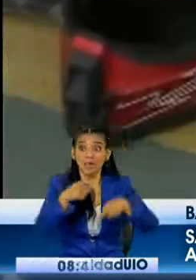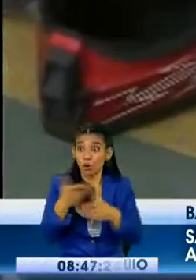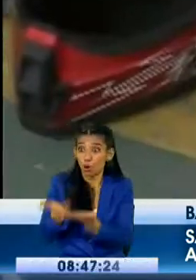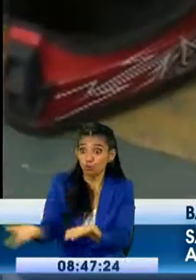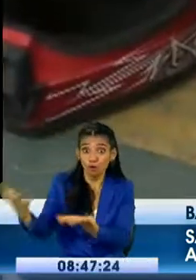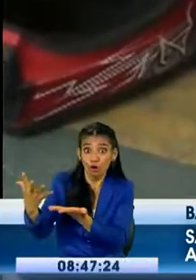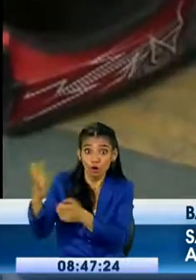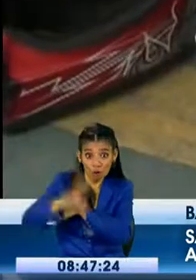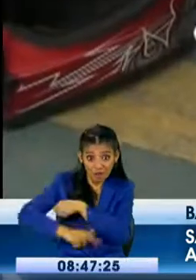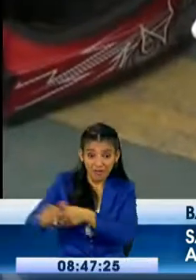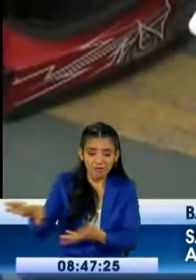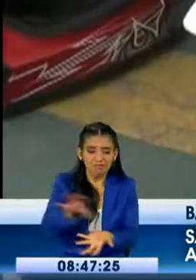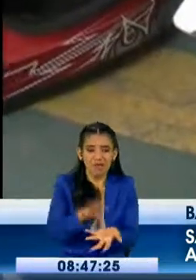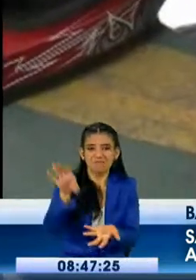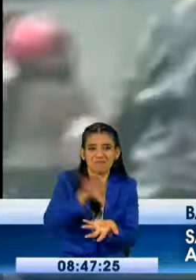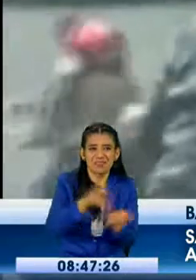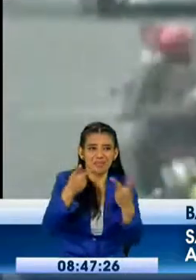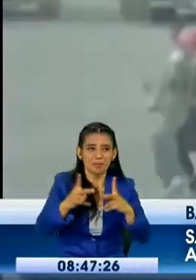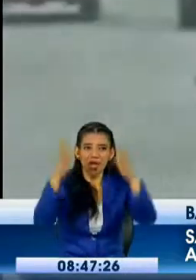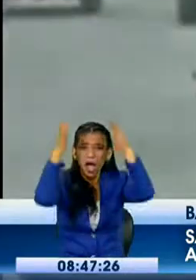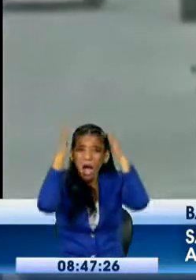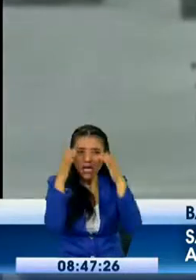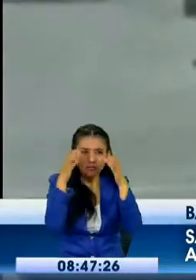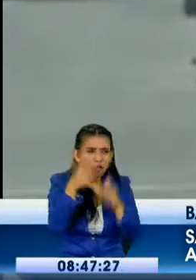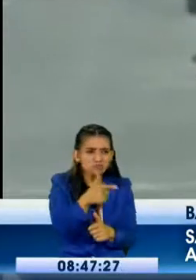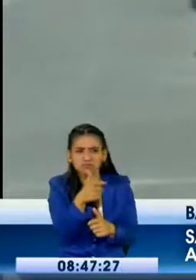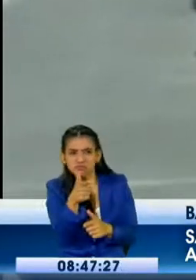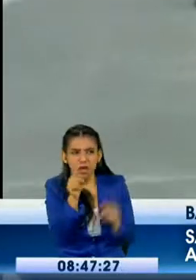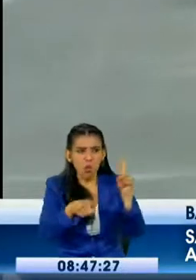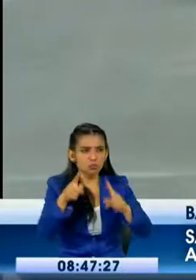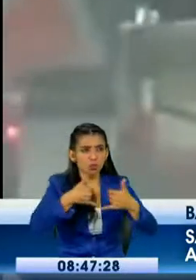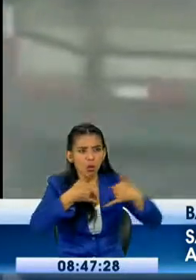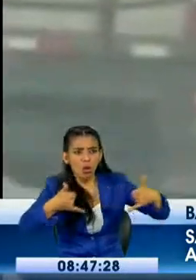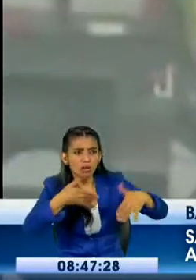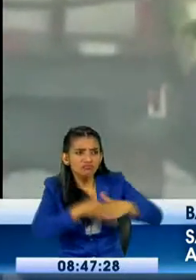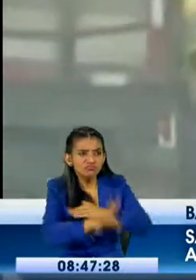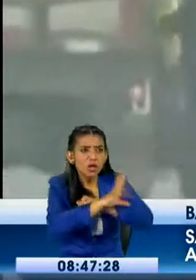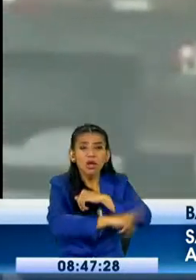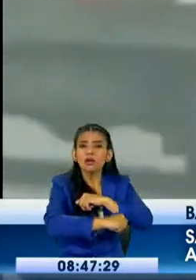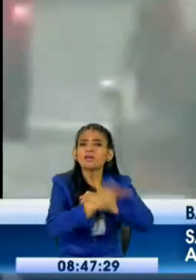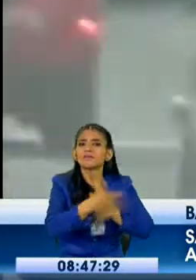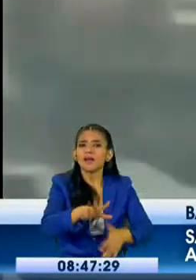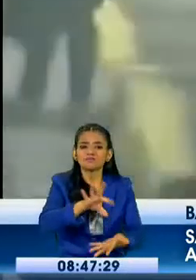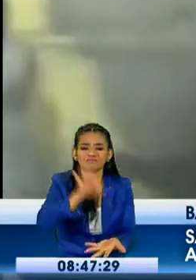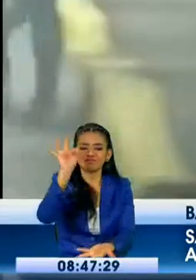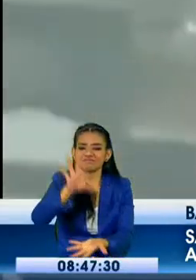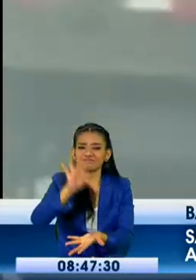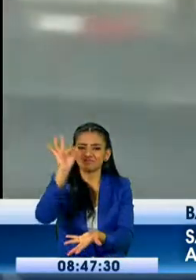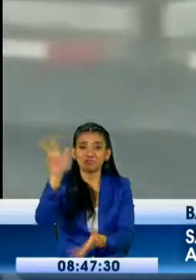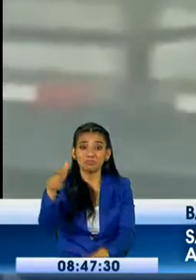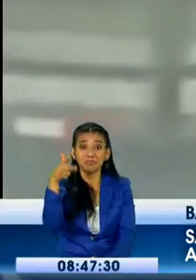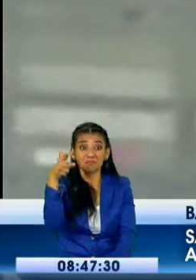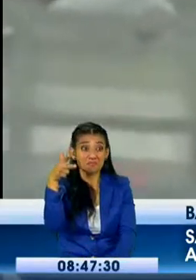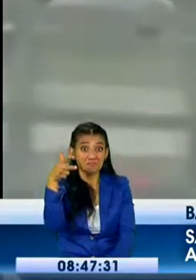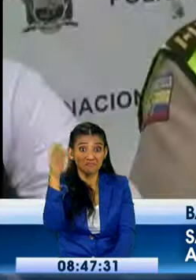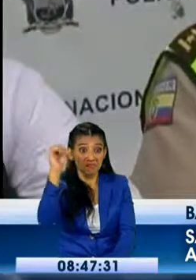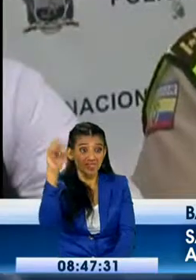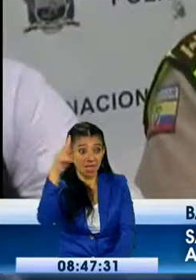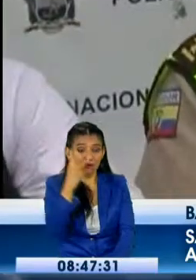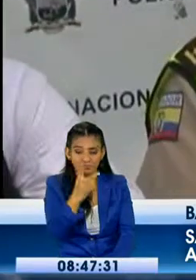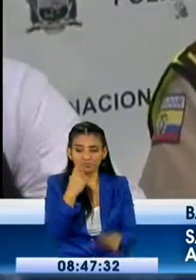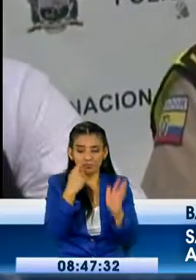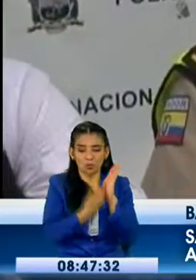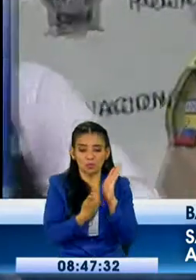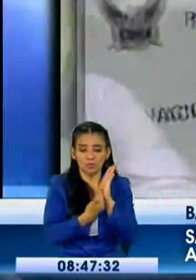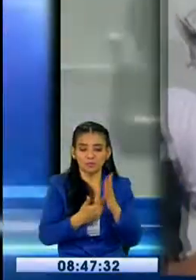robado y los cascos que usaban durante los asaltos a locales comerciales. Todo registrado en el video de seguimiento. Cabe